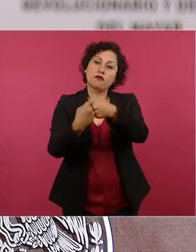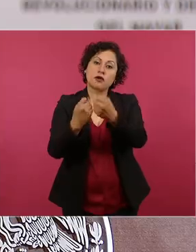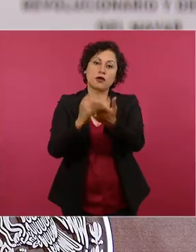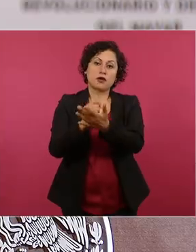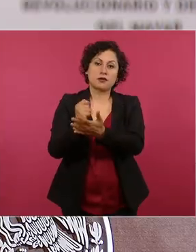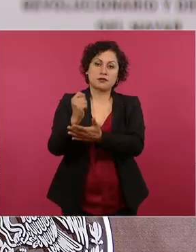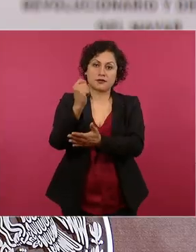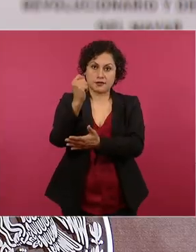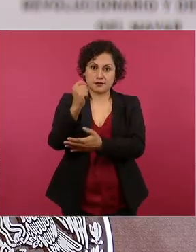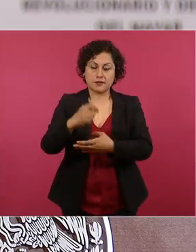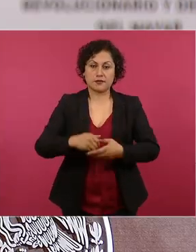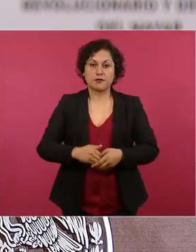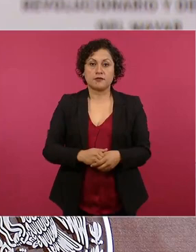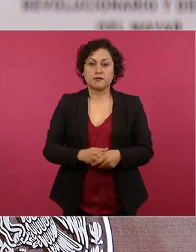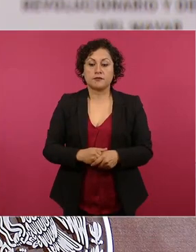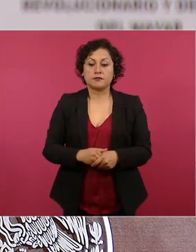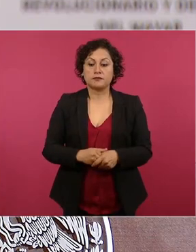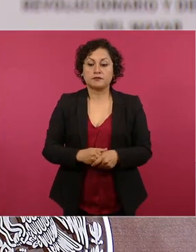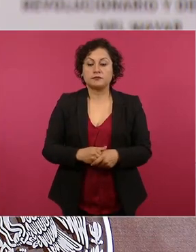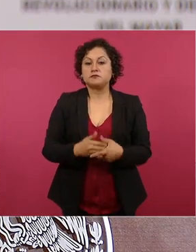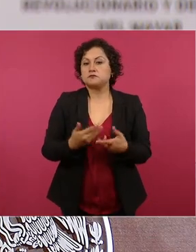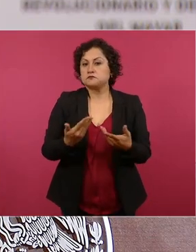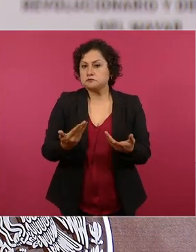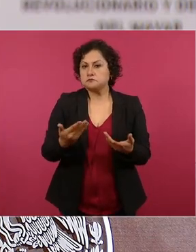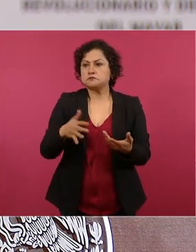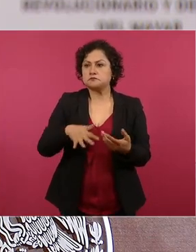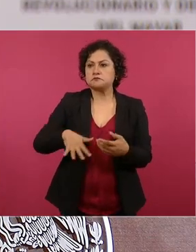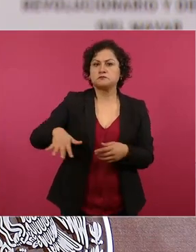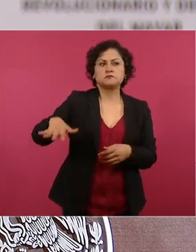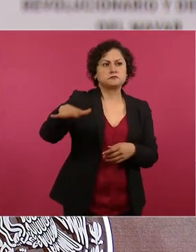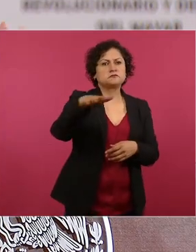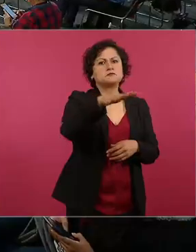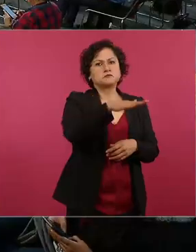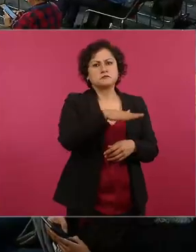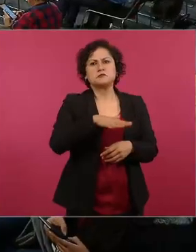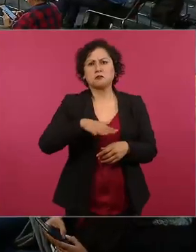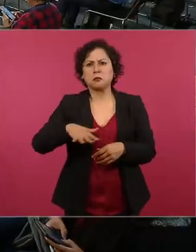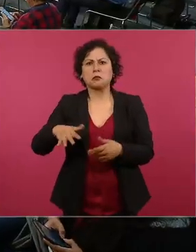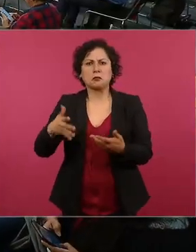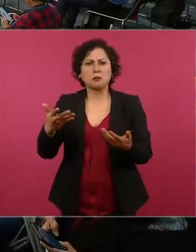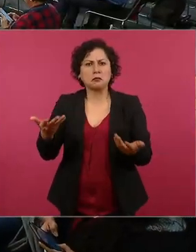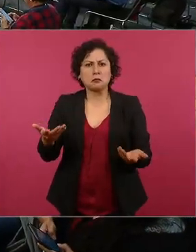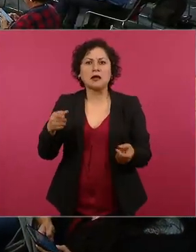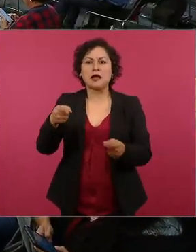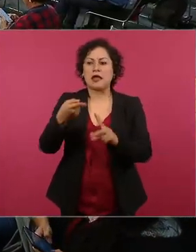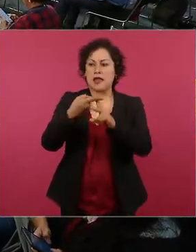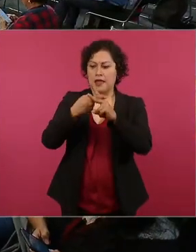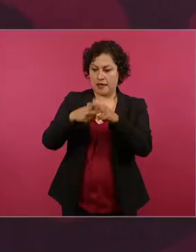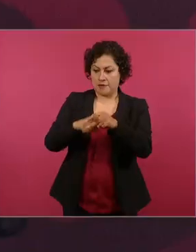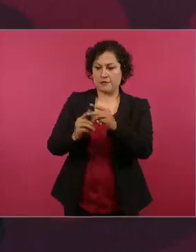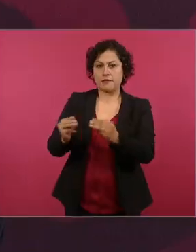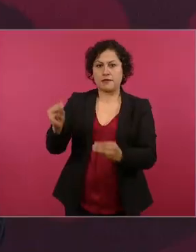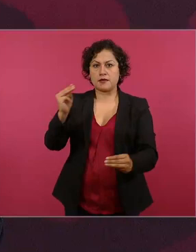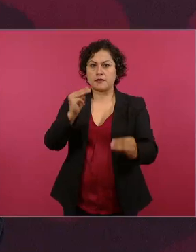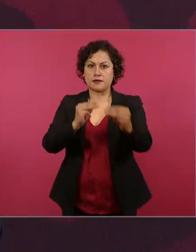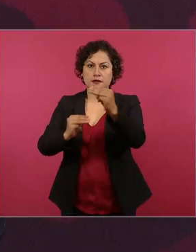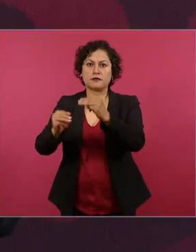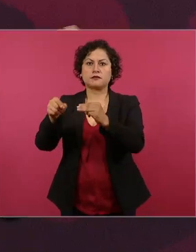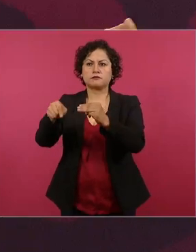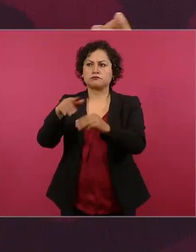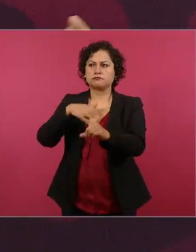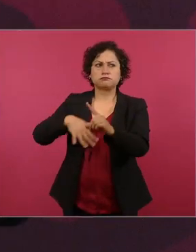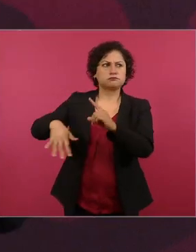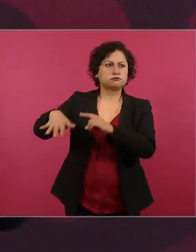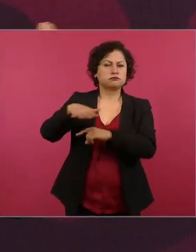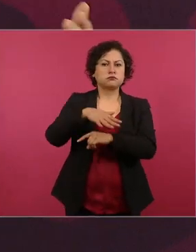Tláhuac. Relativamente es una zona comunicada, a pesar de que empieza ahí un cerro, es una zona relativamente comunicada, no